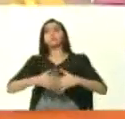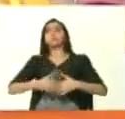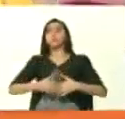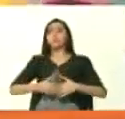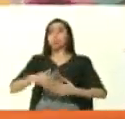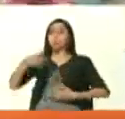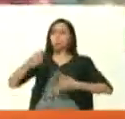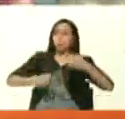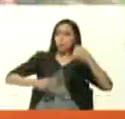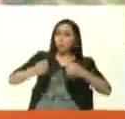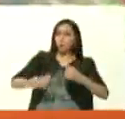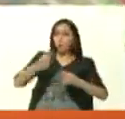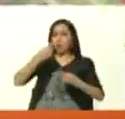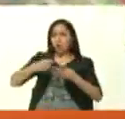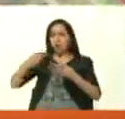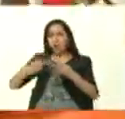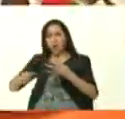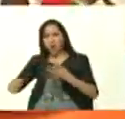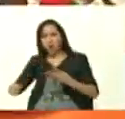Los Andes, Argelia Laya,